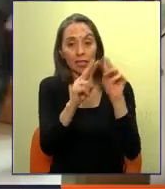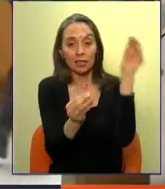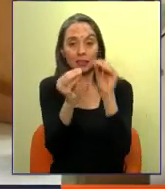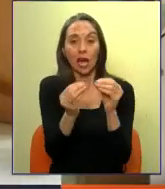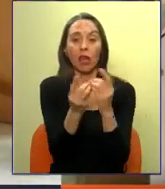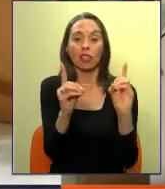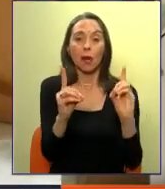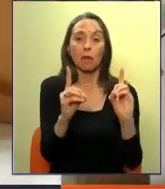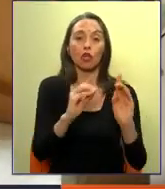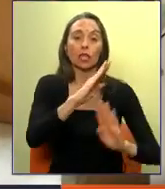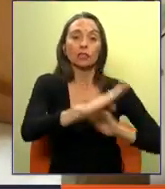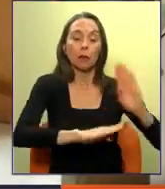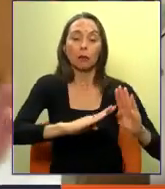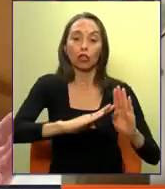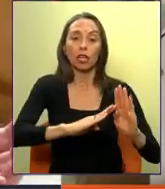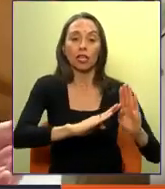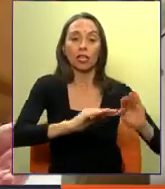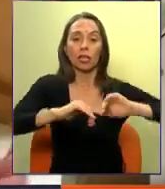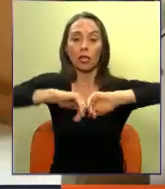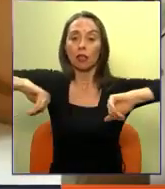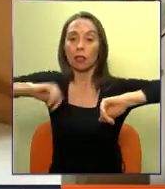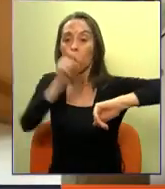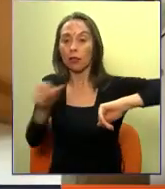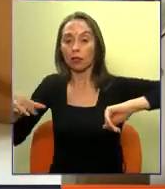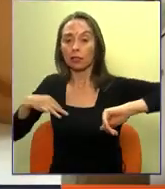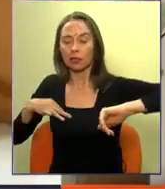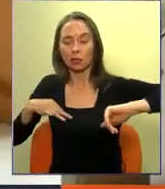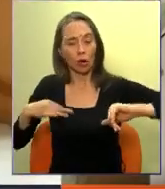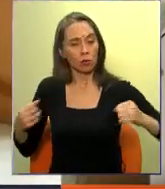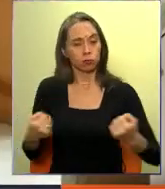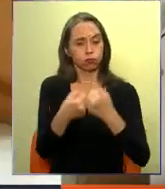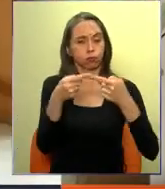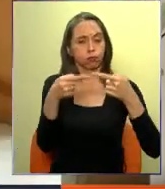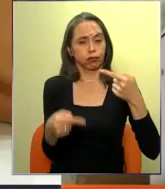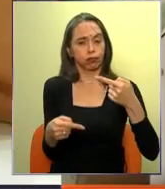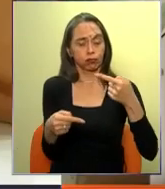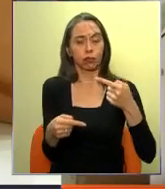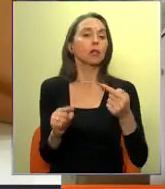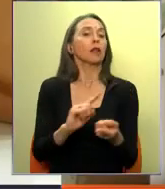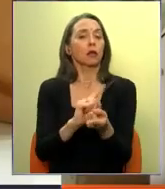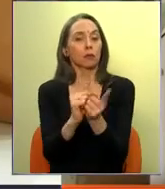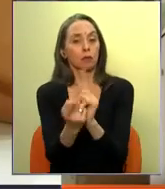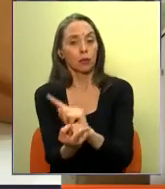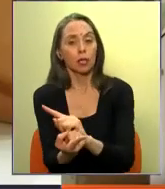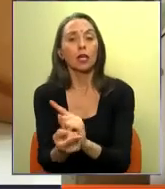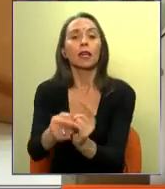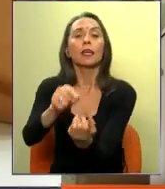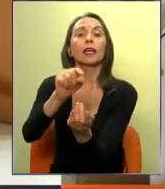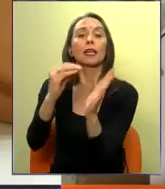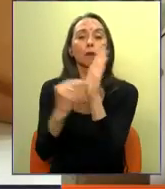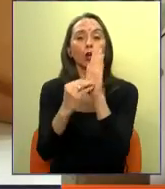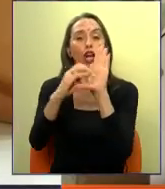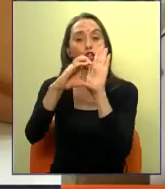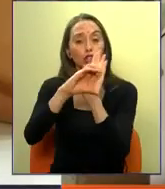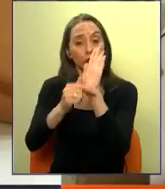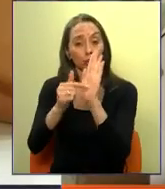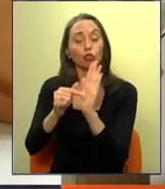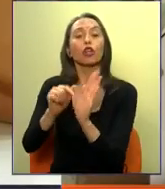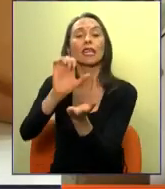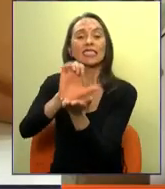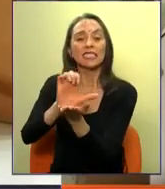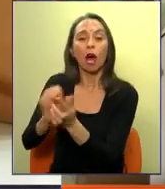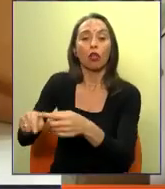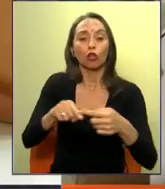protegida del pueblo, una contradicción, y por el contrario, avanzar hacia un Estado social de derecho con instituciones